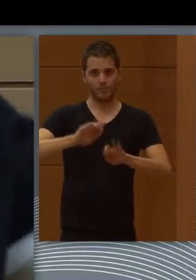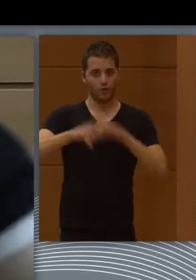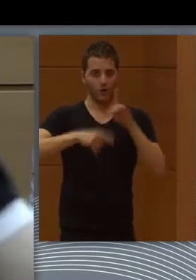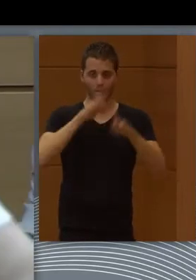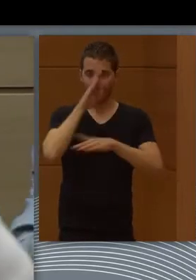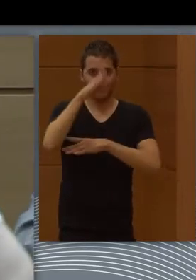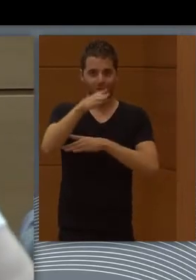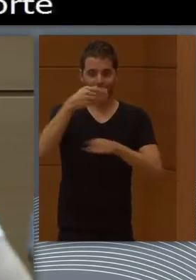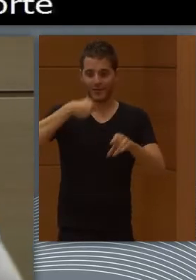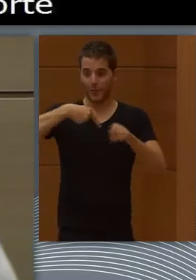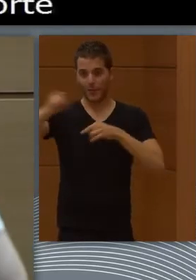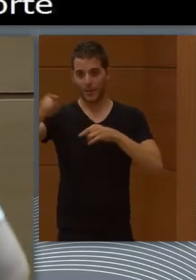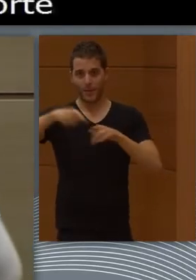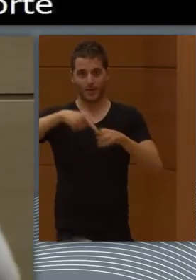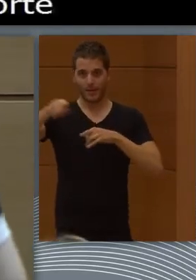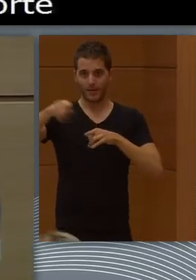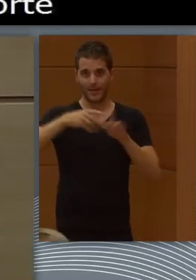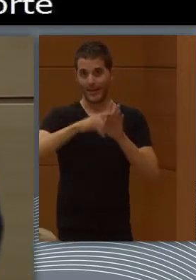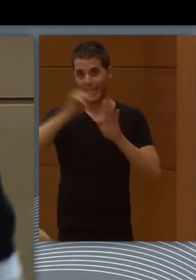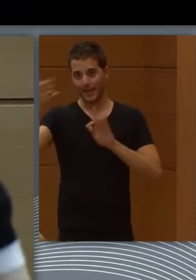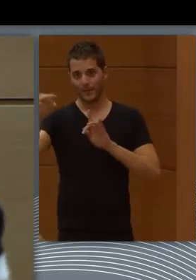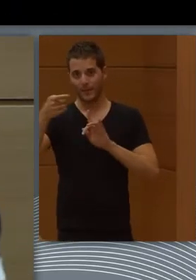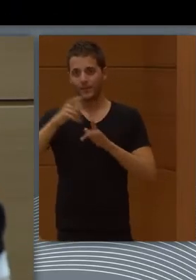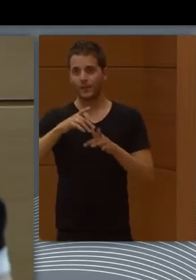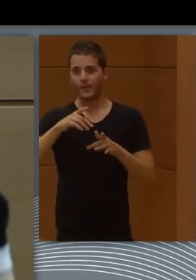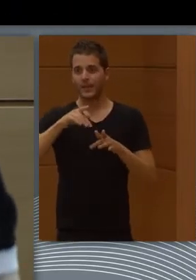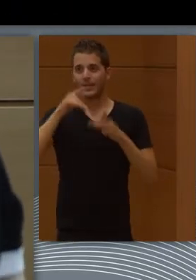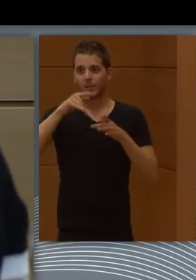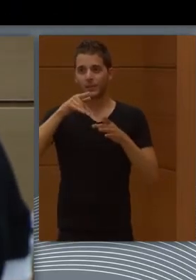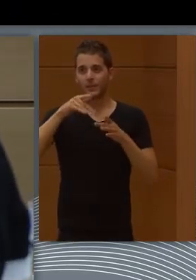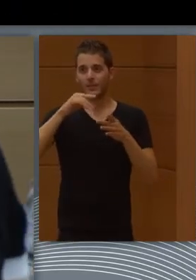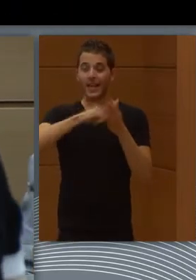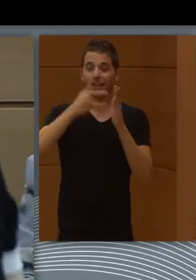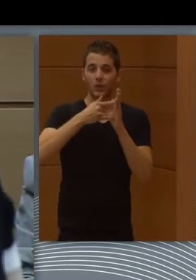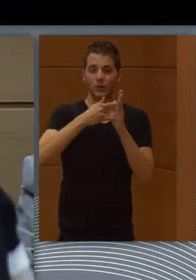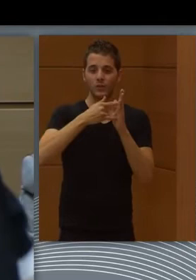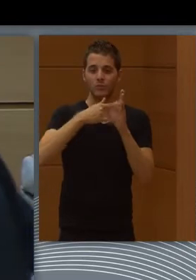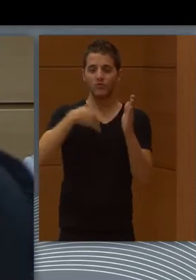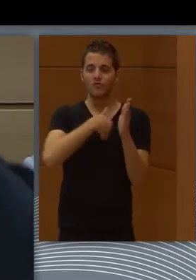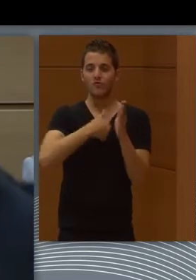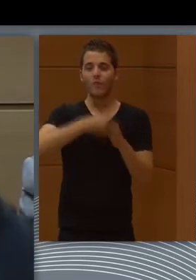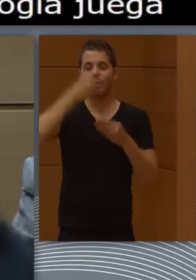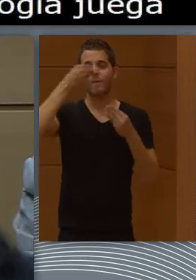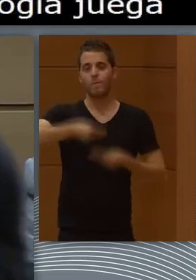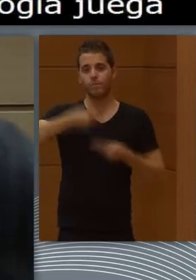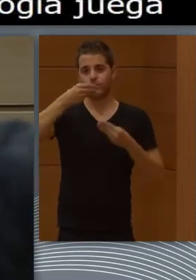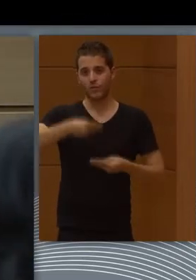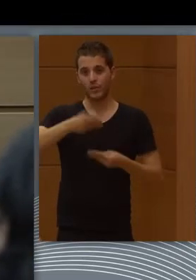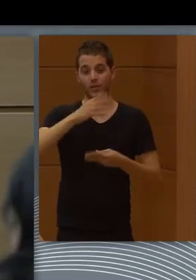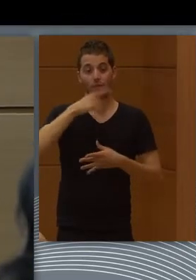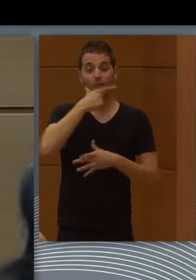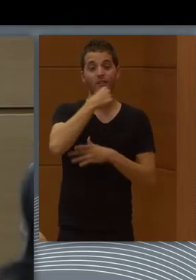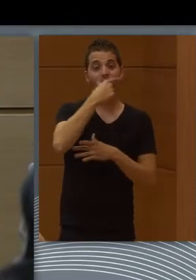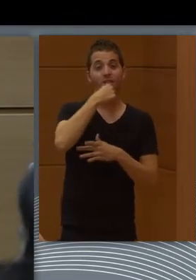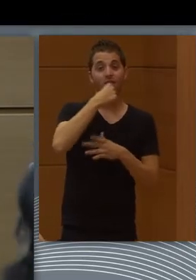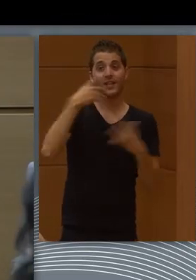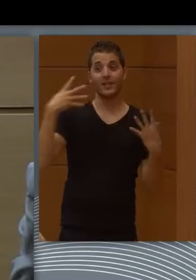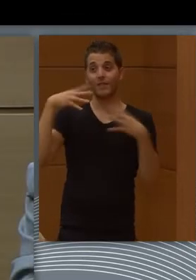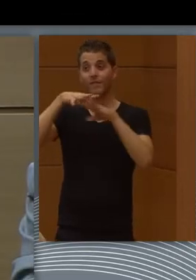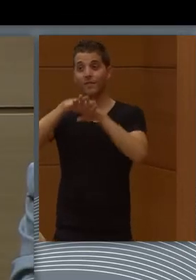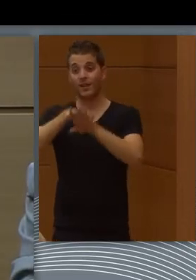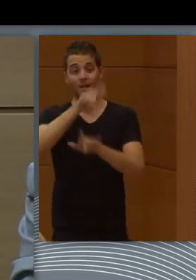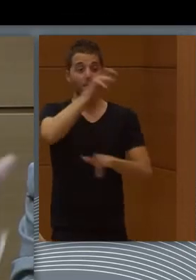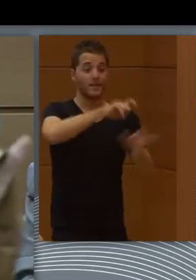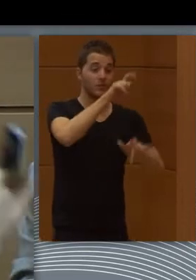desplazarnos, pero la tecnología ahí juega un papel fundamental. Juega un papel fundamental porque facilita la inclusión de personas